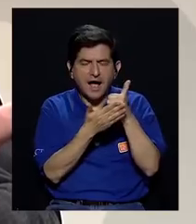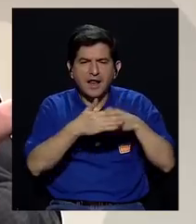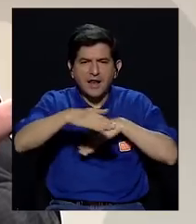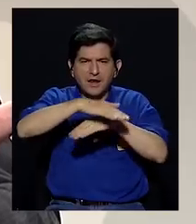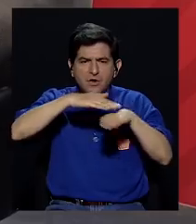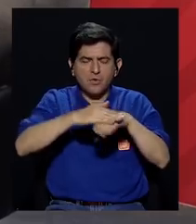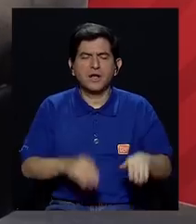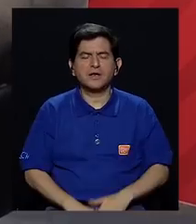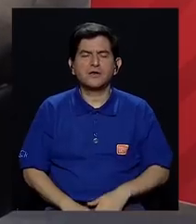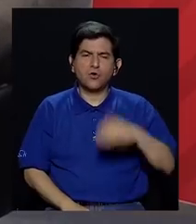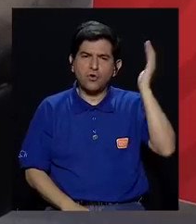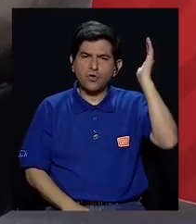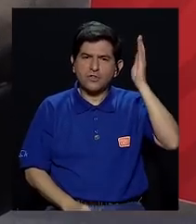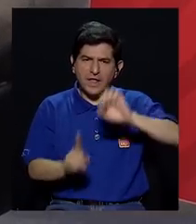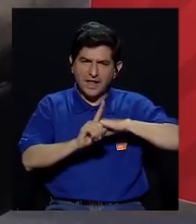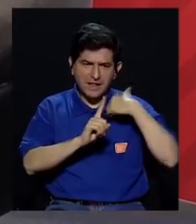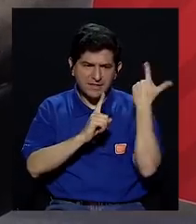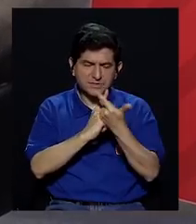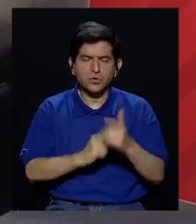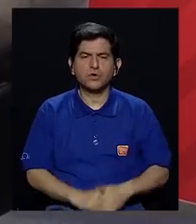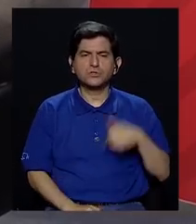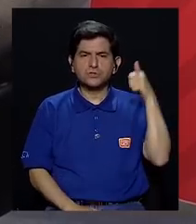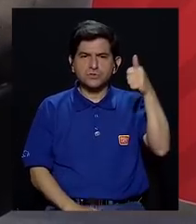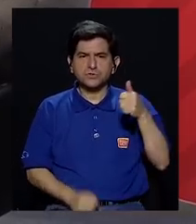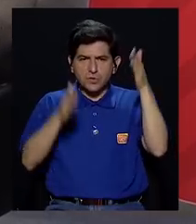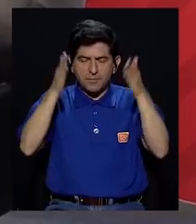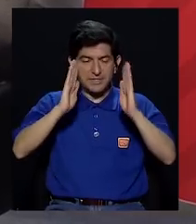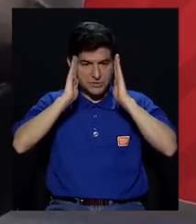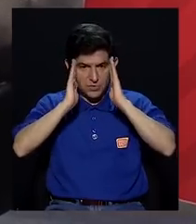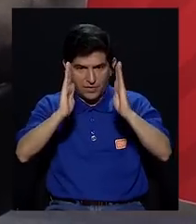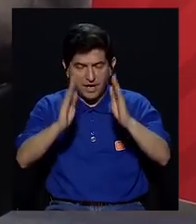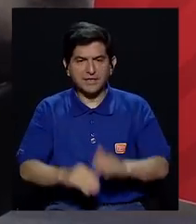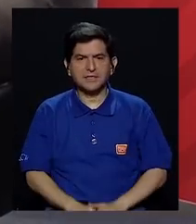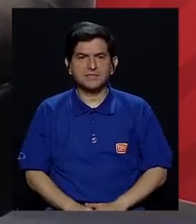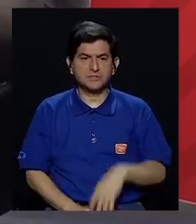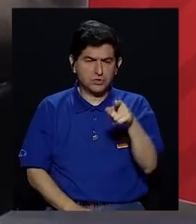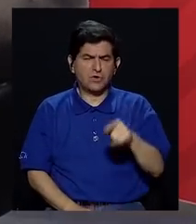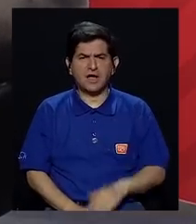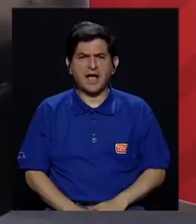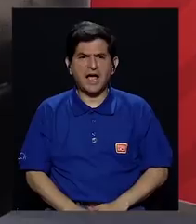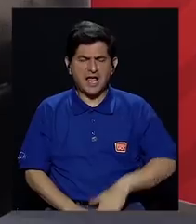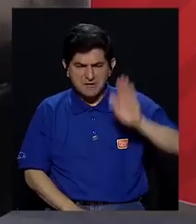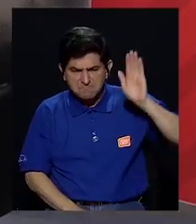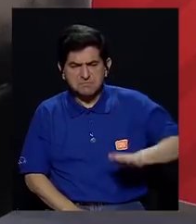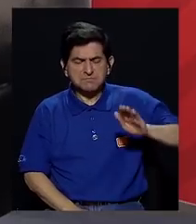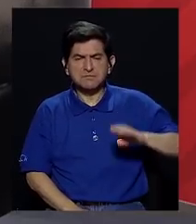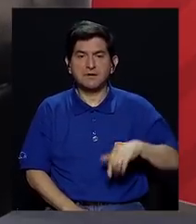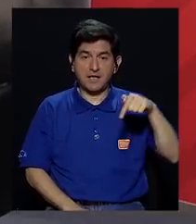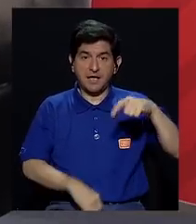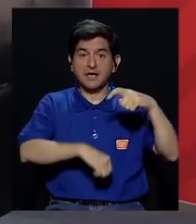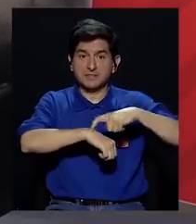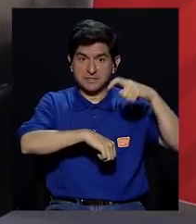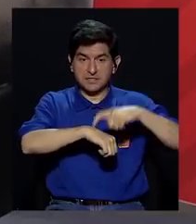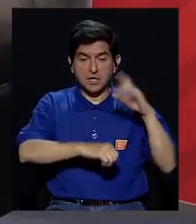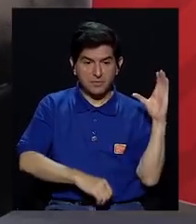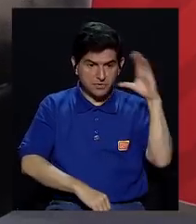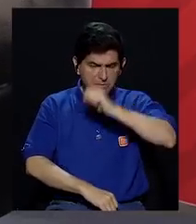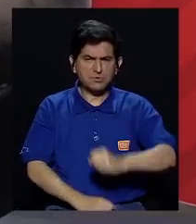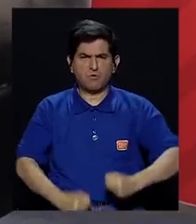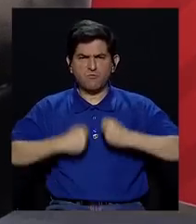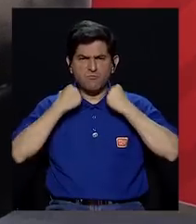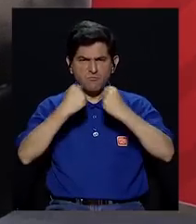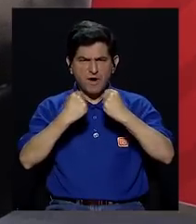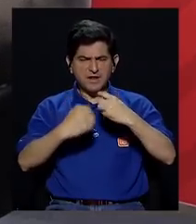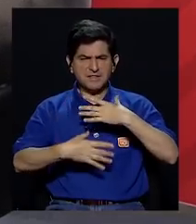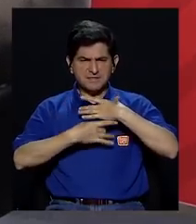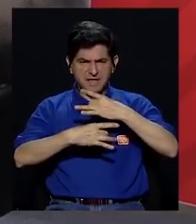en discurso sociológico, y es que el pastor, para que le ponga atención, azota el púlpito. Y en estos días se nota una